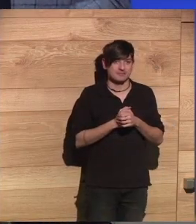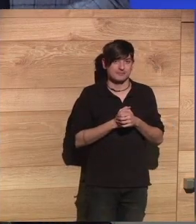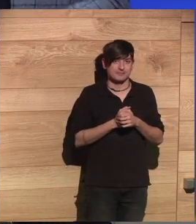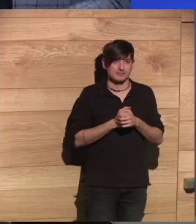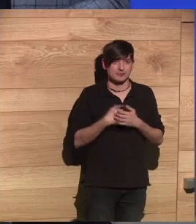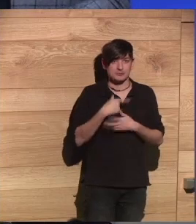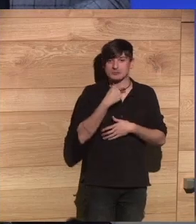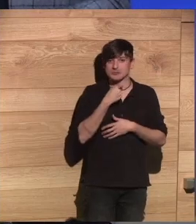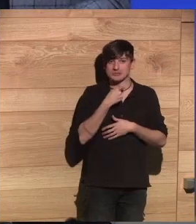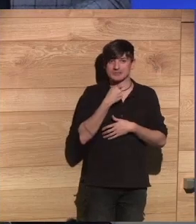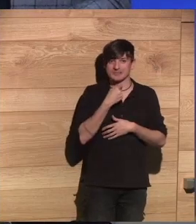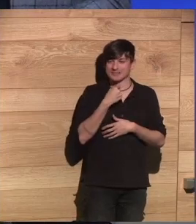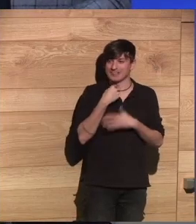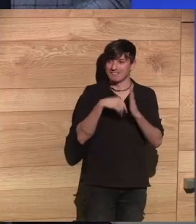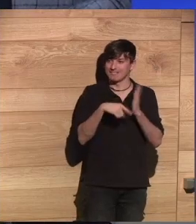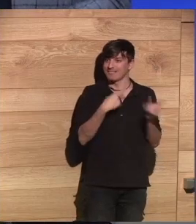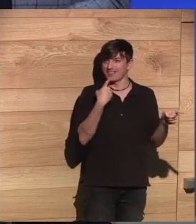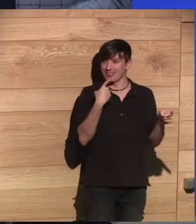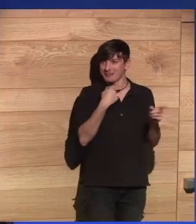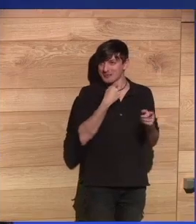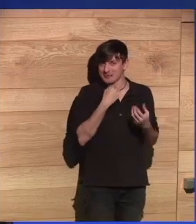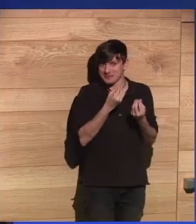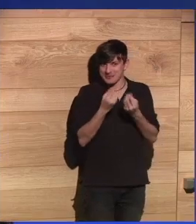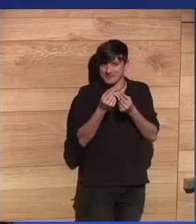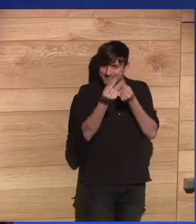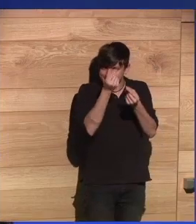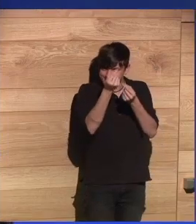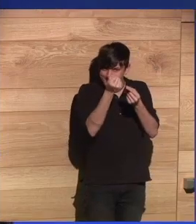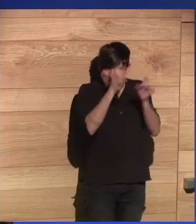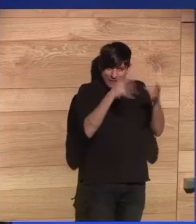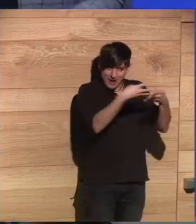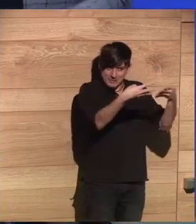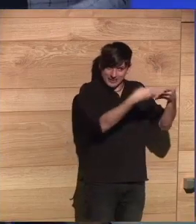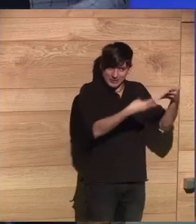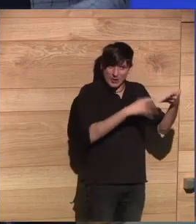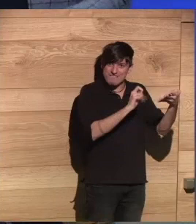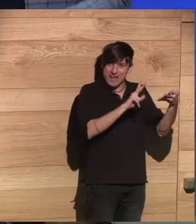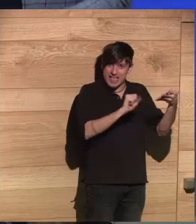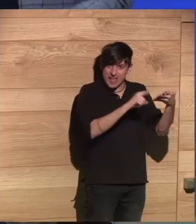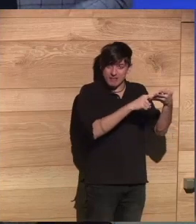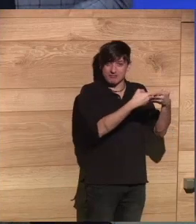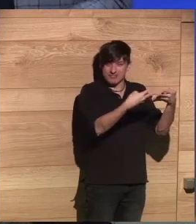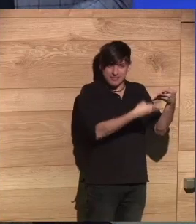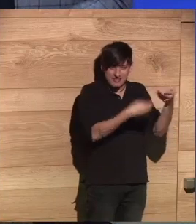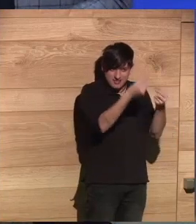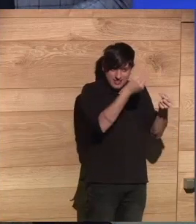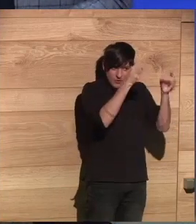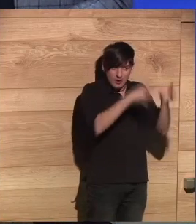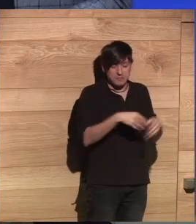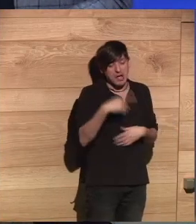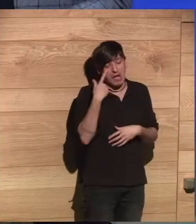Me gustan mucho las indicaciones, pues tan precisas como la de falla en la partitura, ¿no? Exactamente. Pues mire, bonito que no